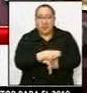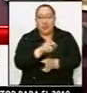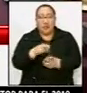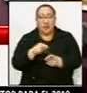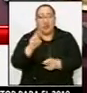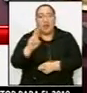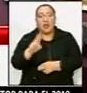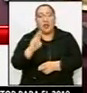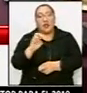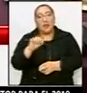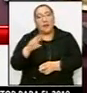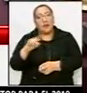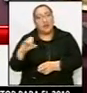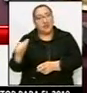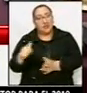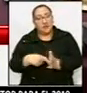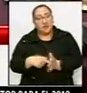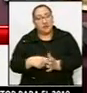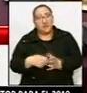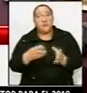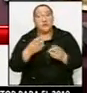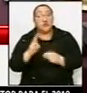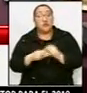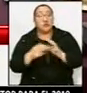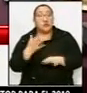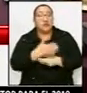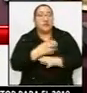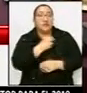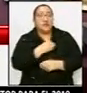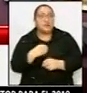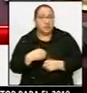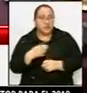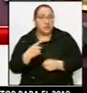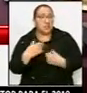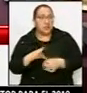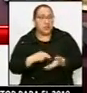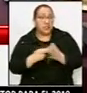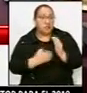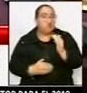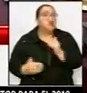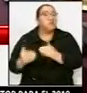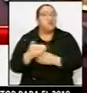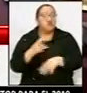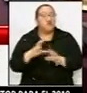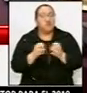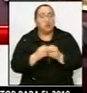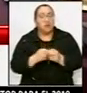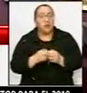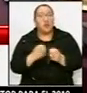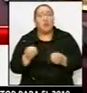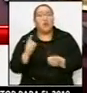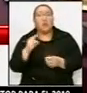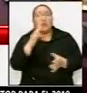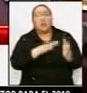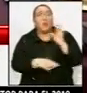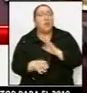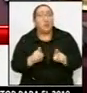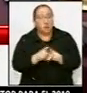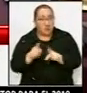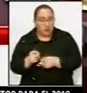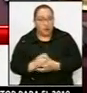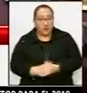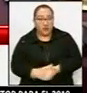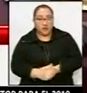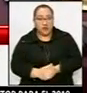2015 estuvo dentro de las inquietudes del ministerio llevarlas adelante. Como no está preocupado,